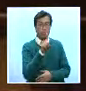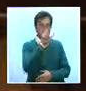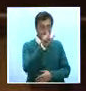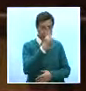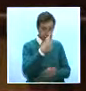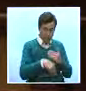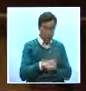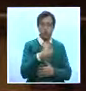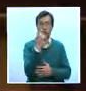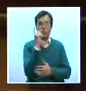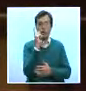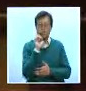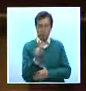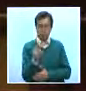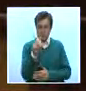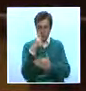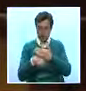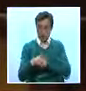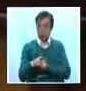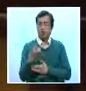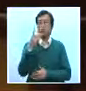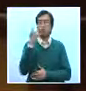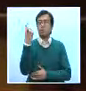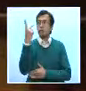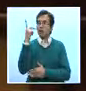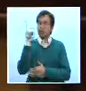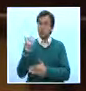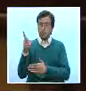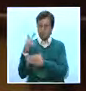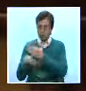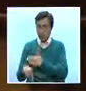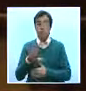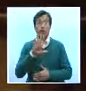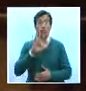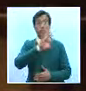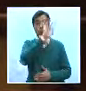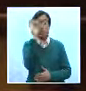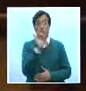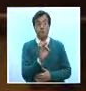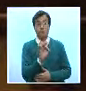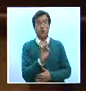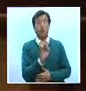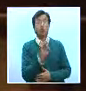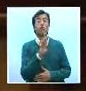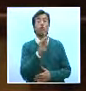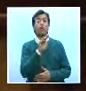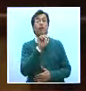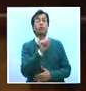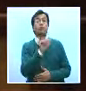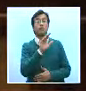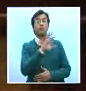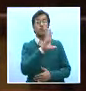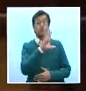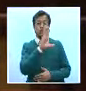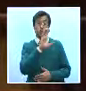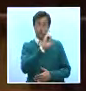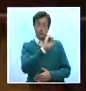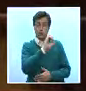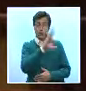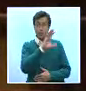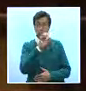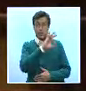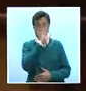aclarar es que el 50% es de propiedad de la esposa y la esposa no es heredera. Ella es copropietaria. Es copropietaria, es